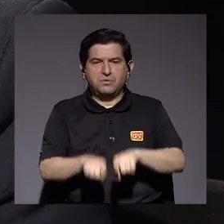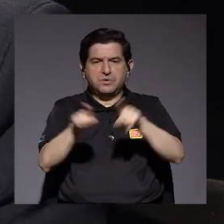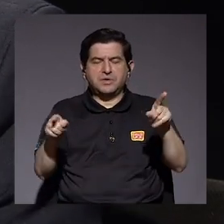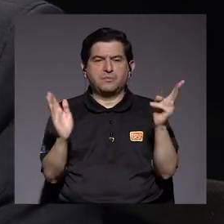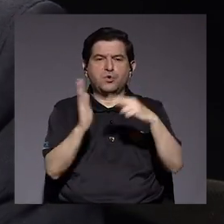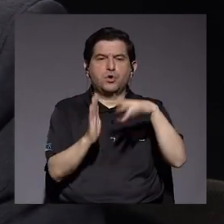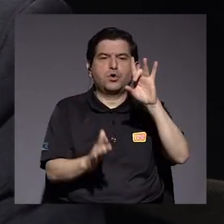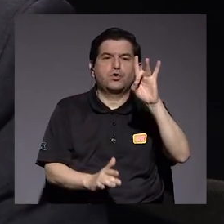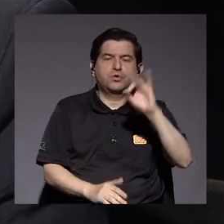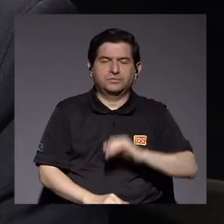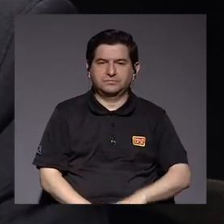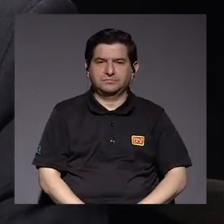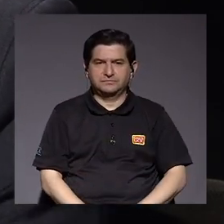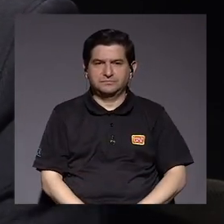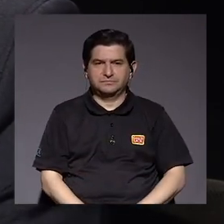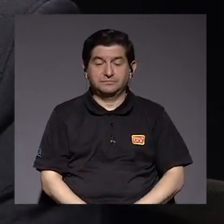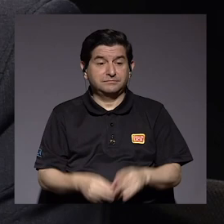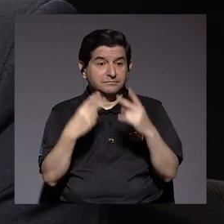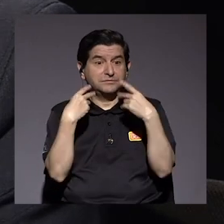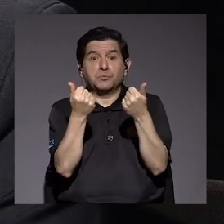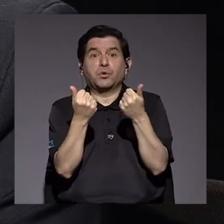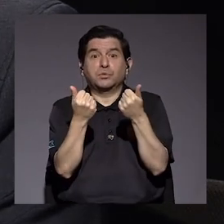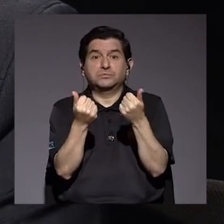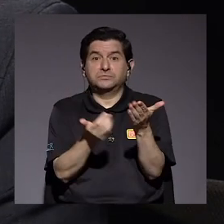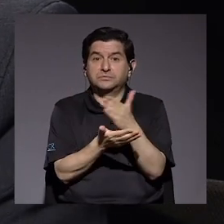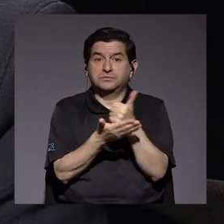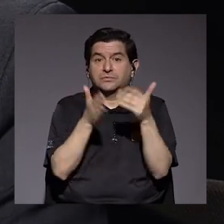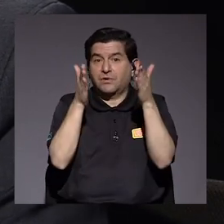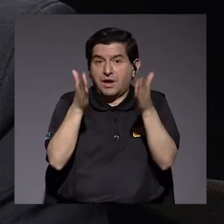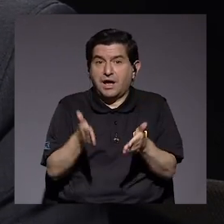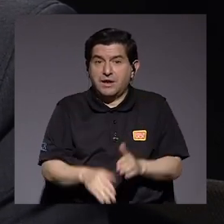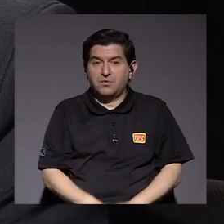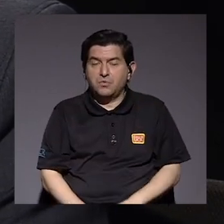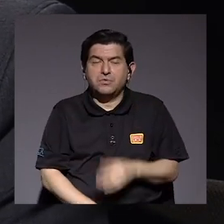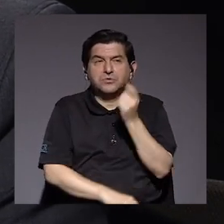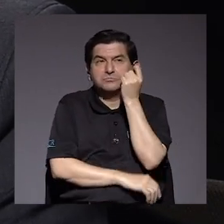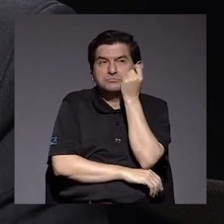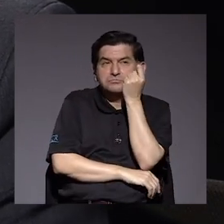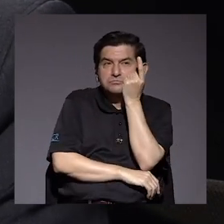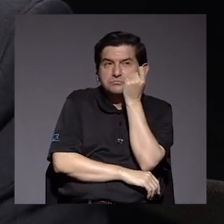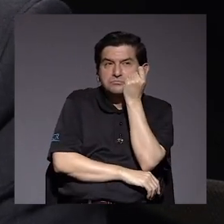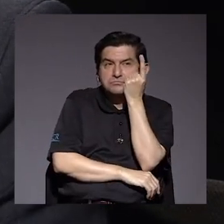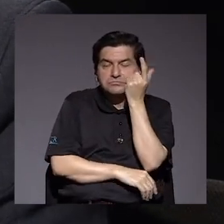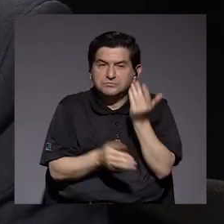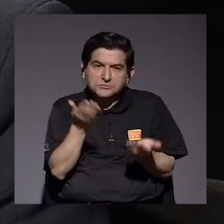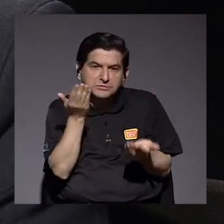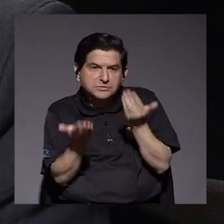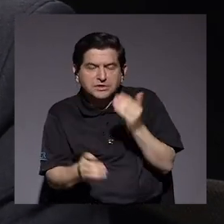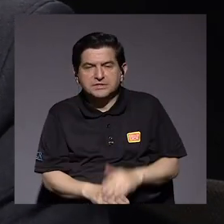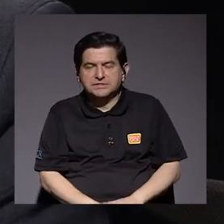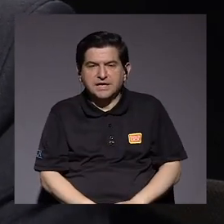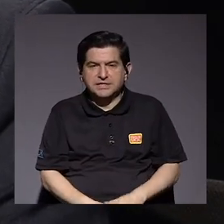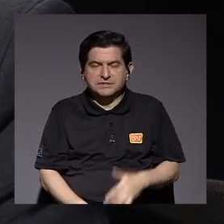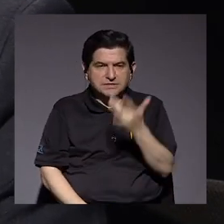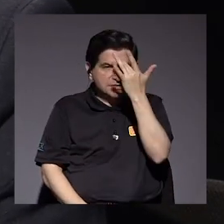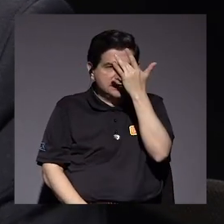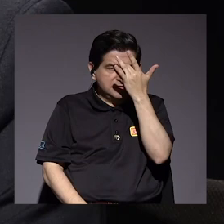2008 y entonces de pronto para algunos intérpretes o algunos ideólogos